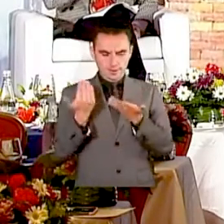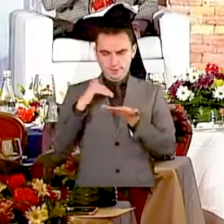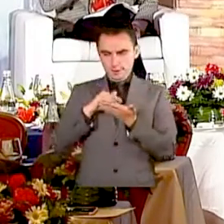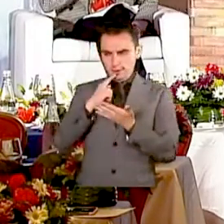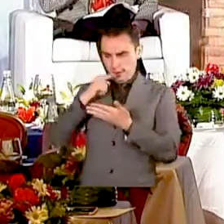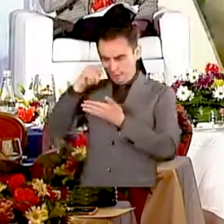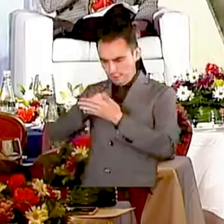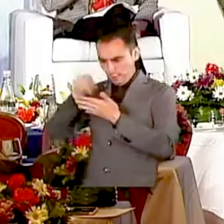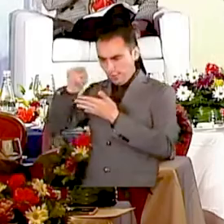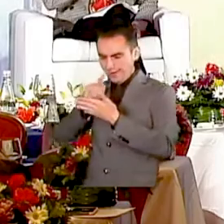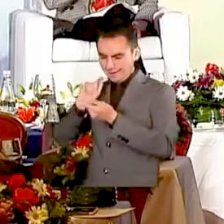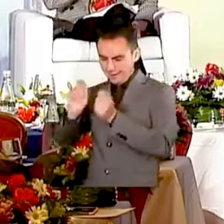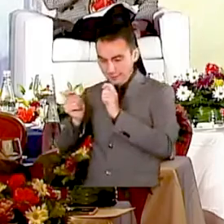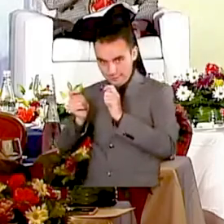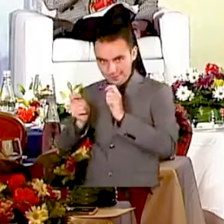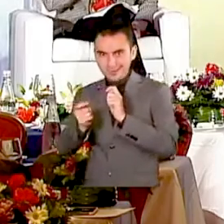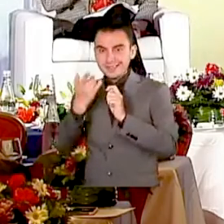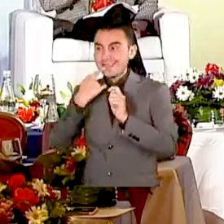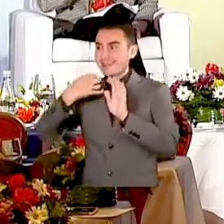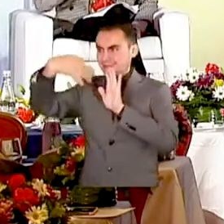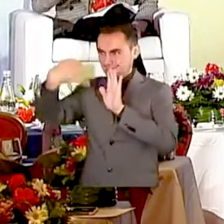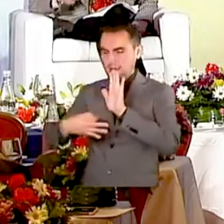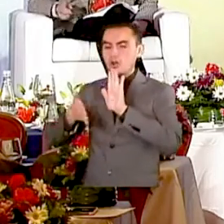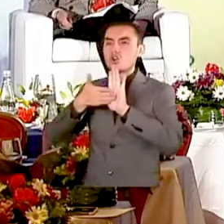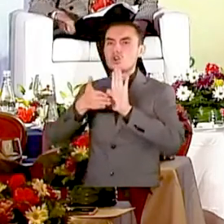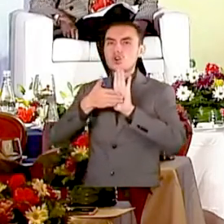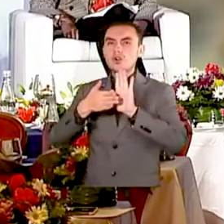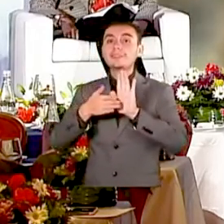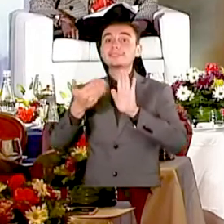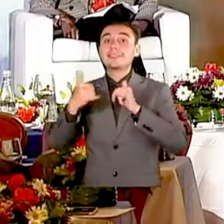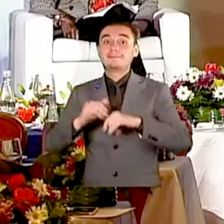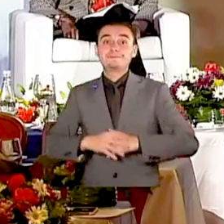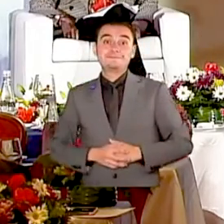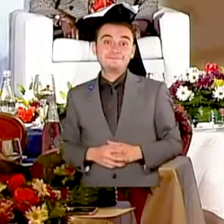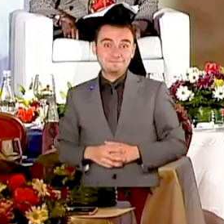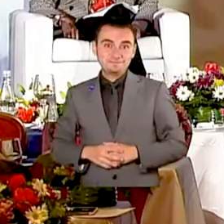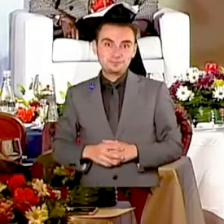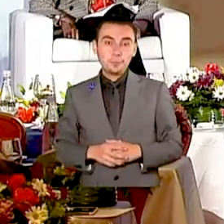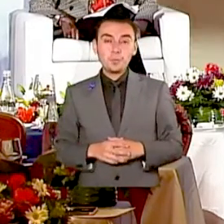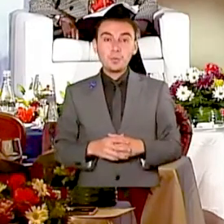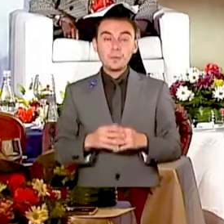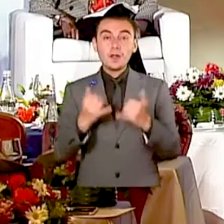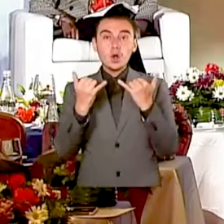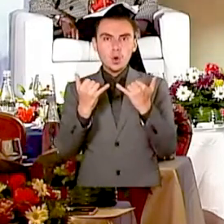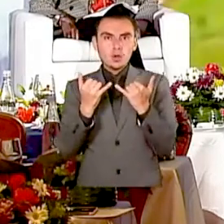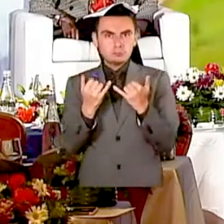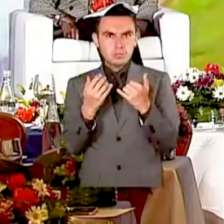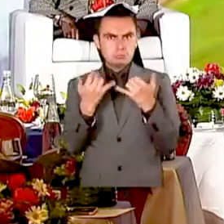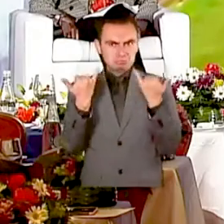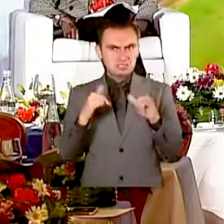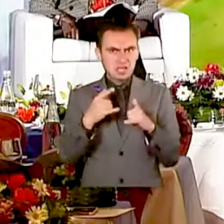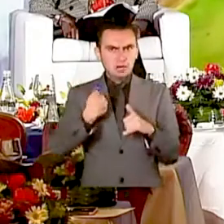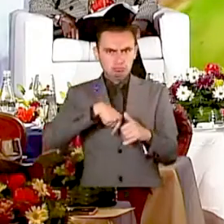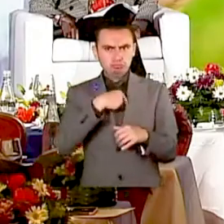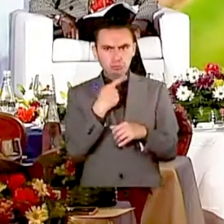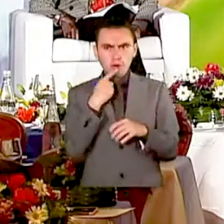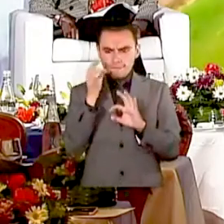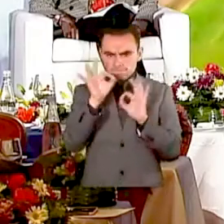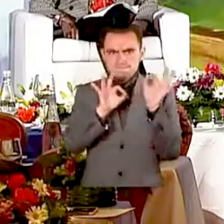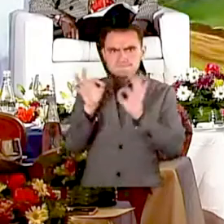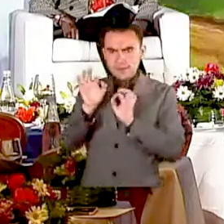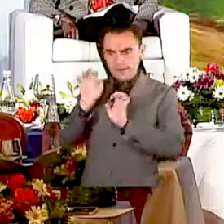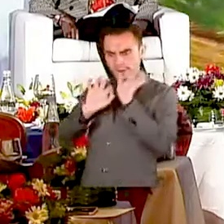modificaran con el propósito de garantizar la pluralidad de oferentes. Hoy día, y luego de nuestra